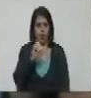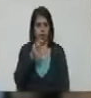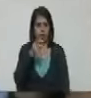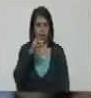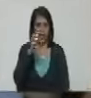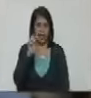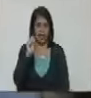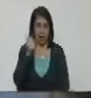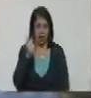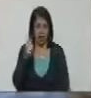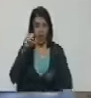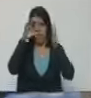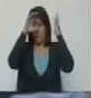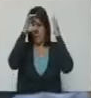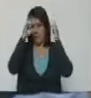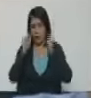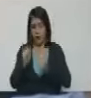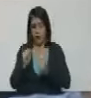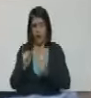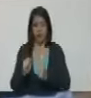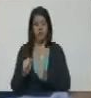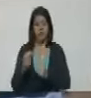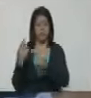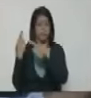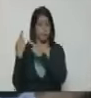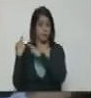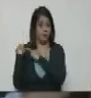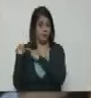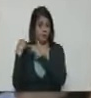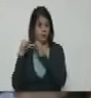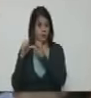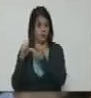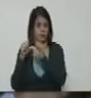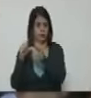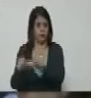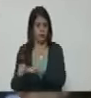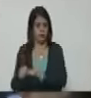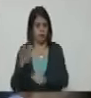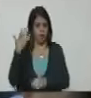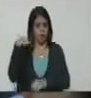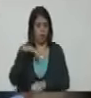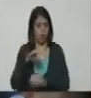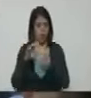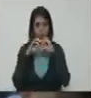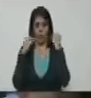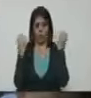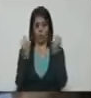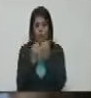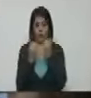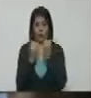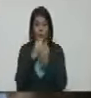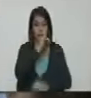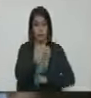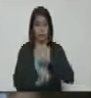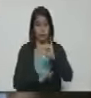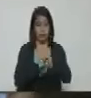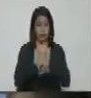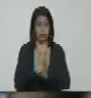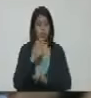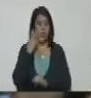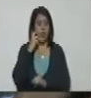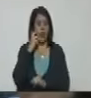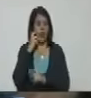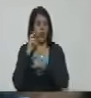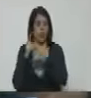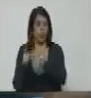ello, como embajador representante permanente ante la Organización Internacional del